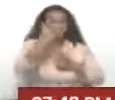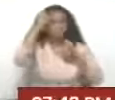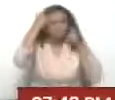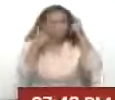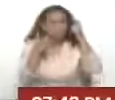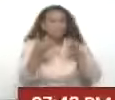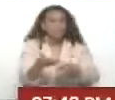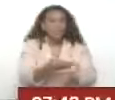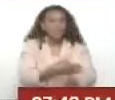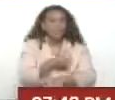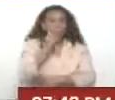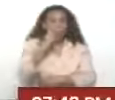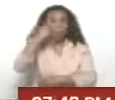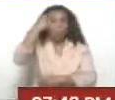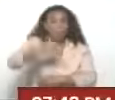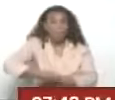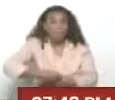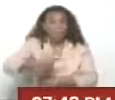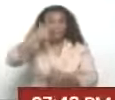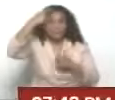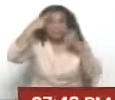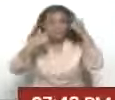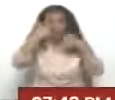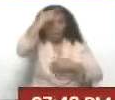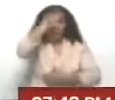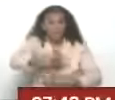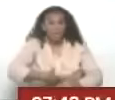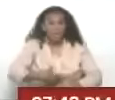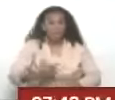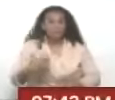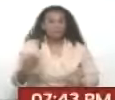ante un hombre que estaba,